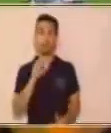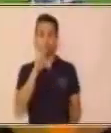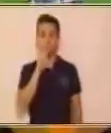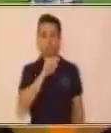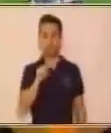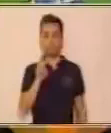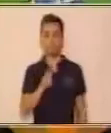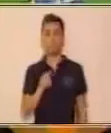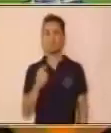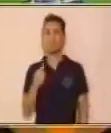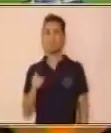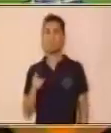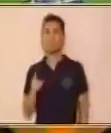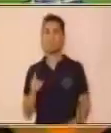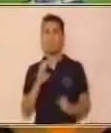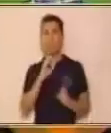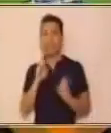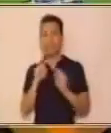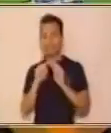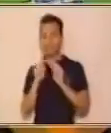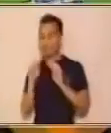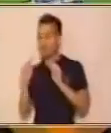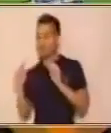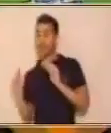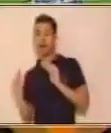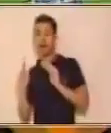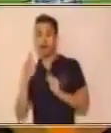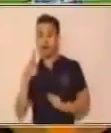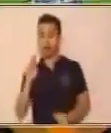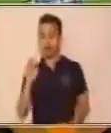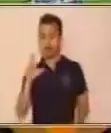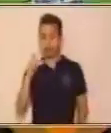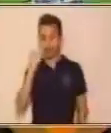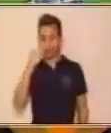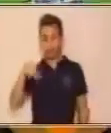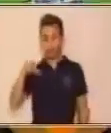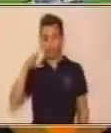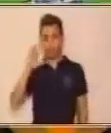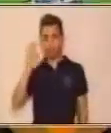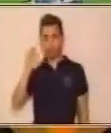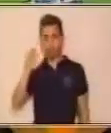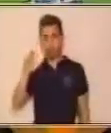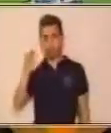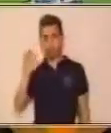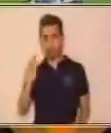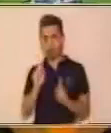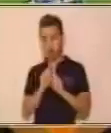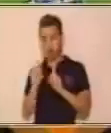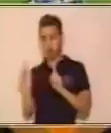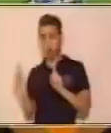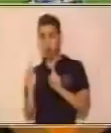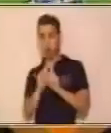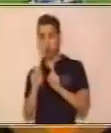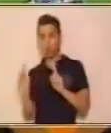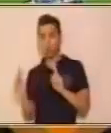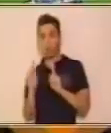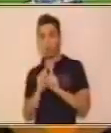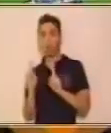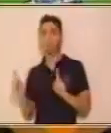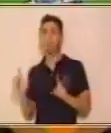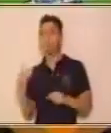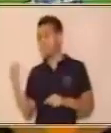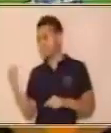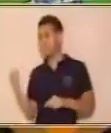de 2/3 es 3/2. Y en este caso, el recíproco de menos 2 entonces es